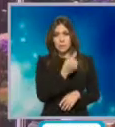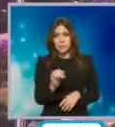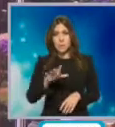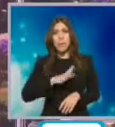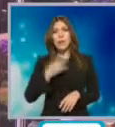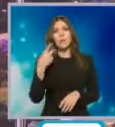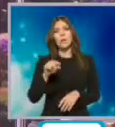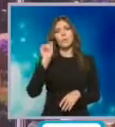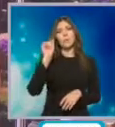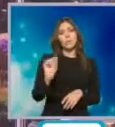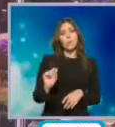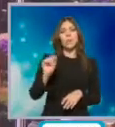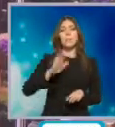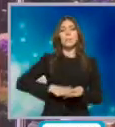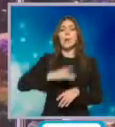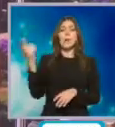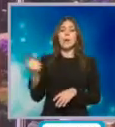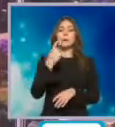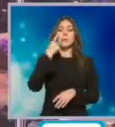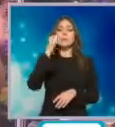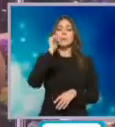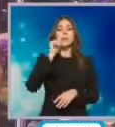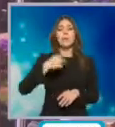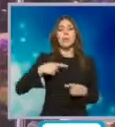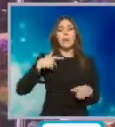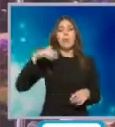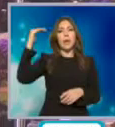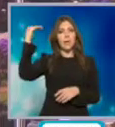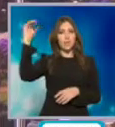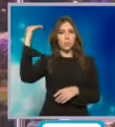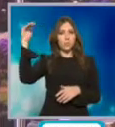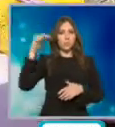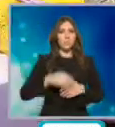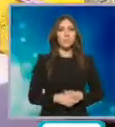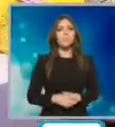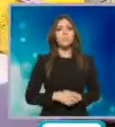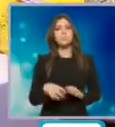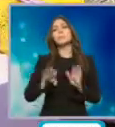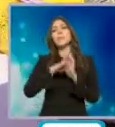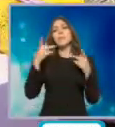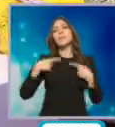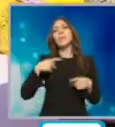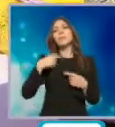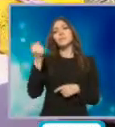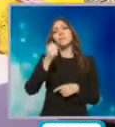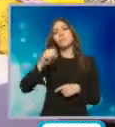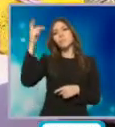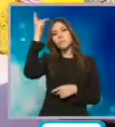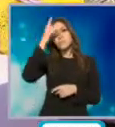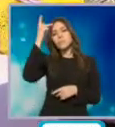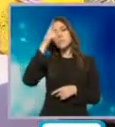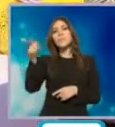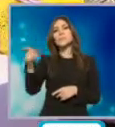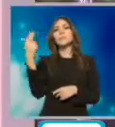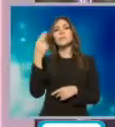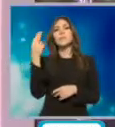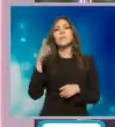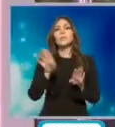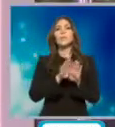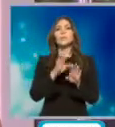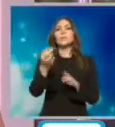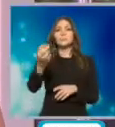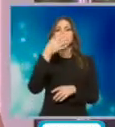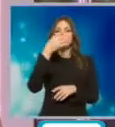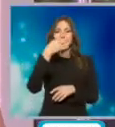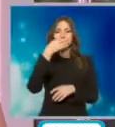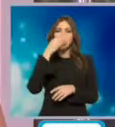¿Y tratamiento? Tratamiento. Ya con el especialista se busca, por ejemplo, muchas veces en un inicio se requiere tratamiento